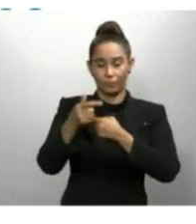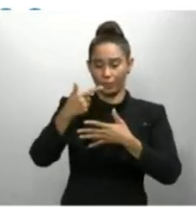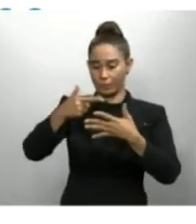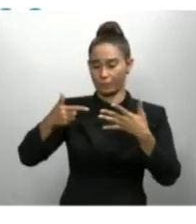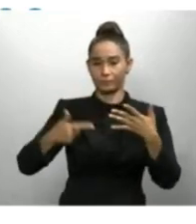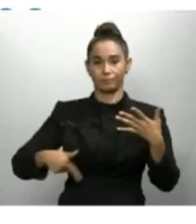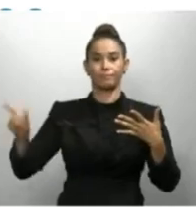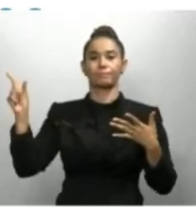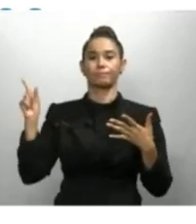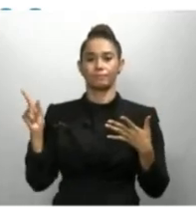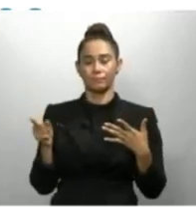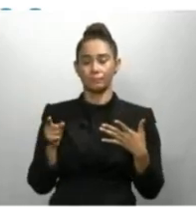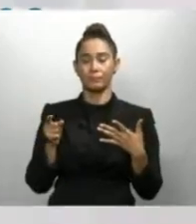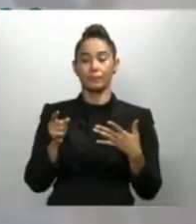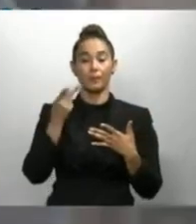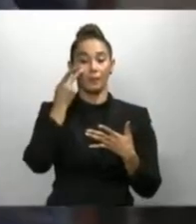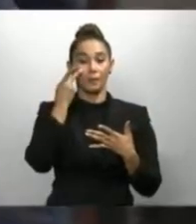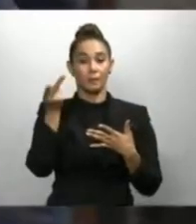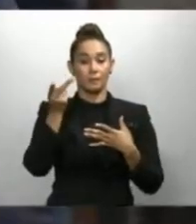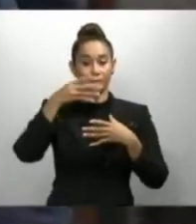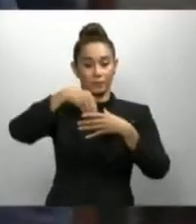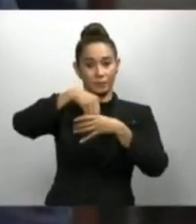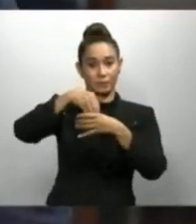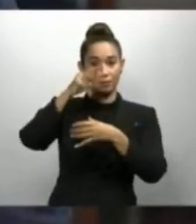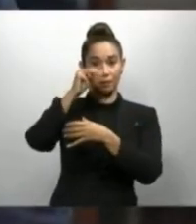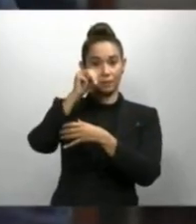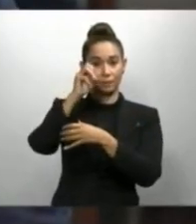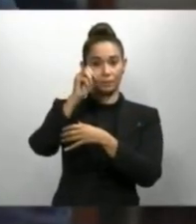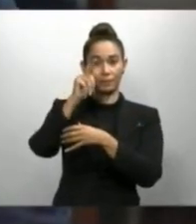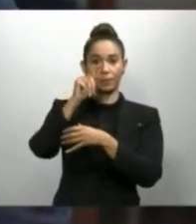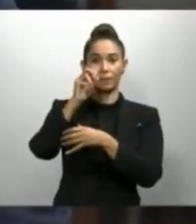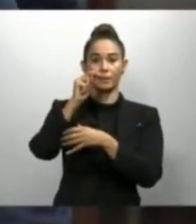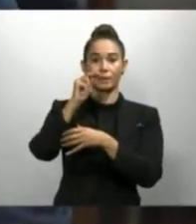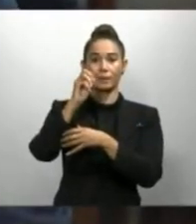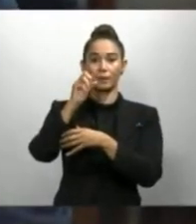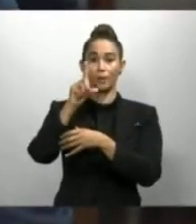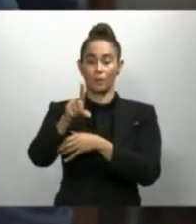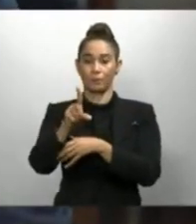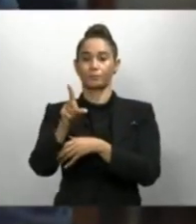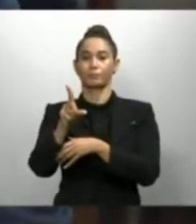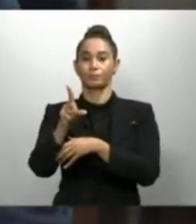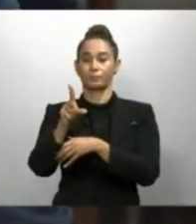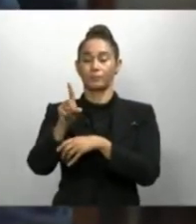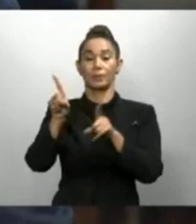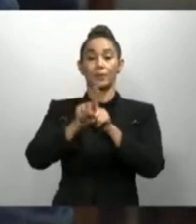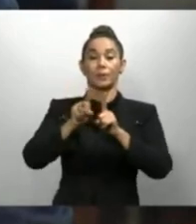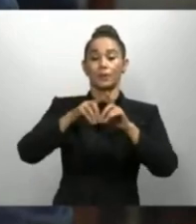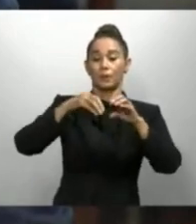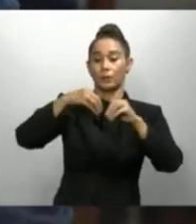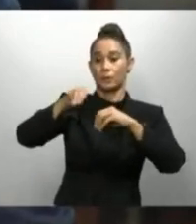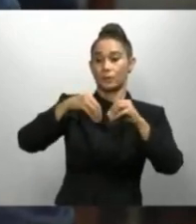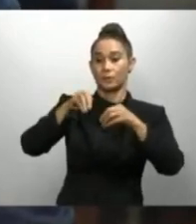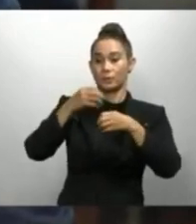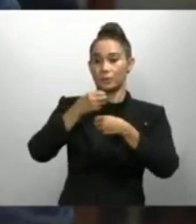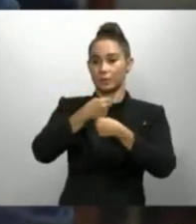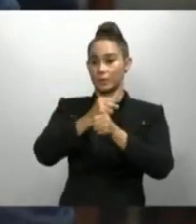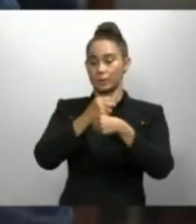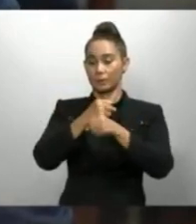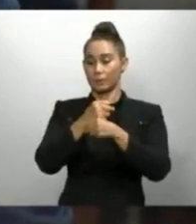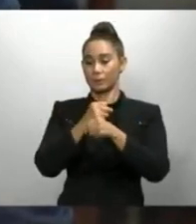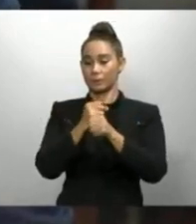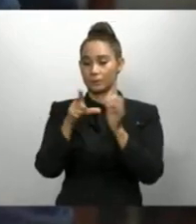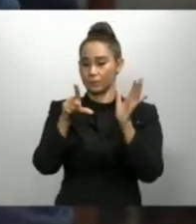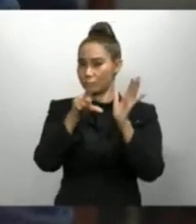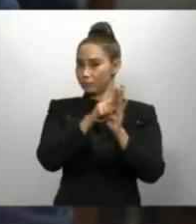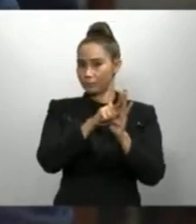lo que hayan indicios de adulteración o donde se vendan productos que no cumplan con la normativa